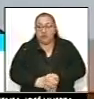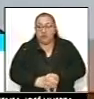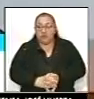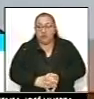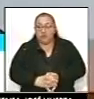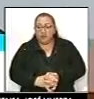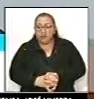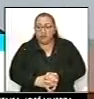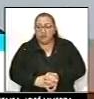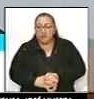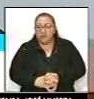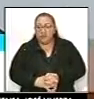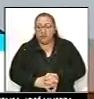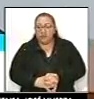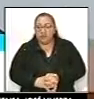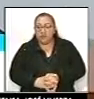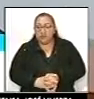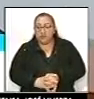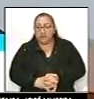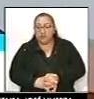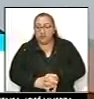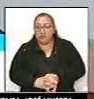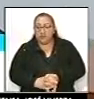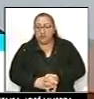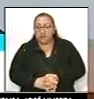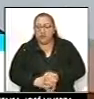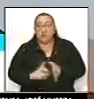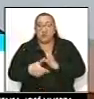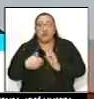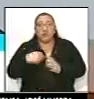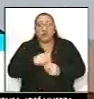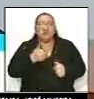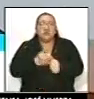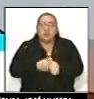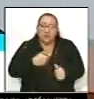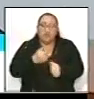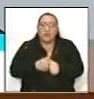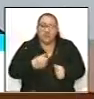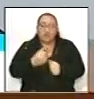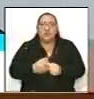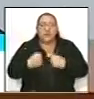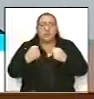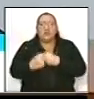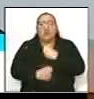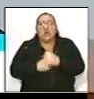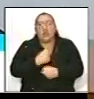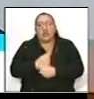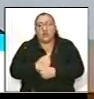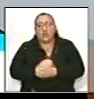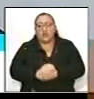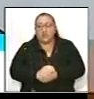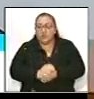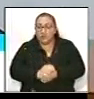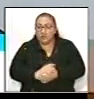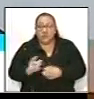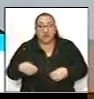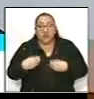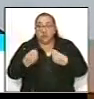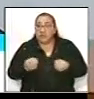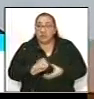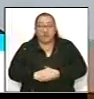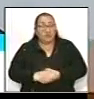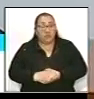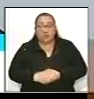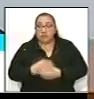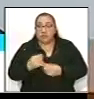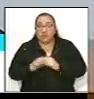Luego, las maestrías nunca se dieron. Hemos estado atrás de esta lucha hace años. Las maestrías no se dan. ¿Por qué?